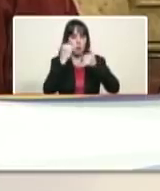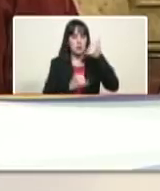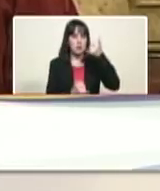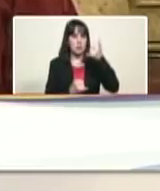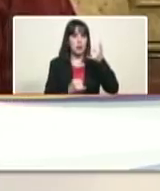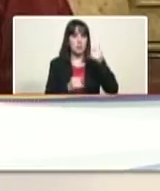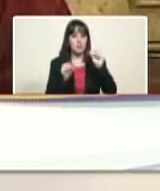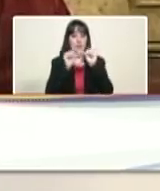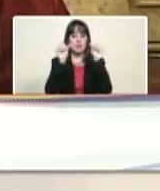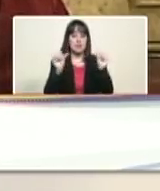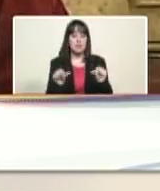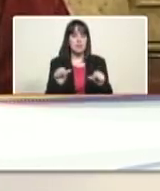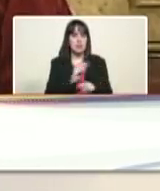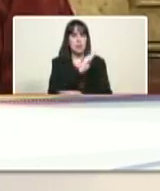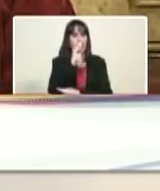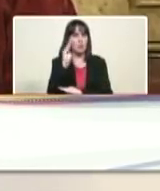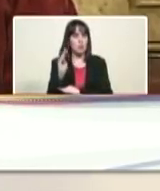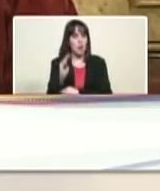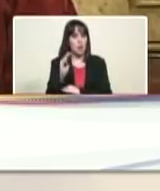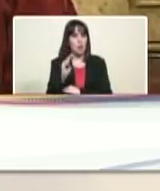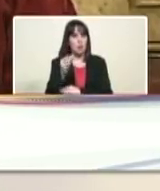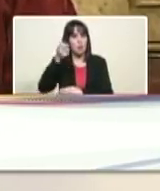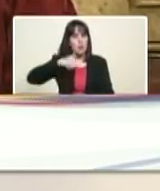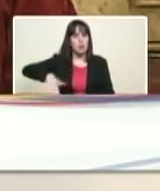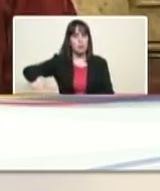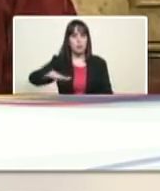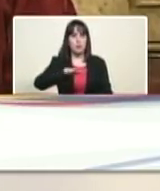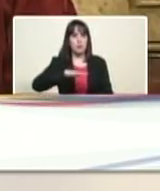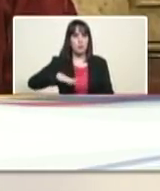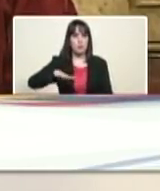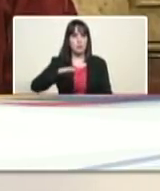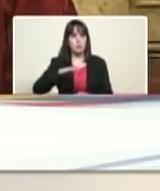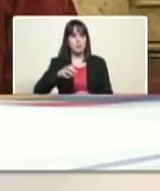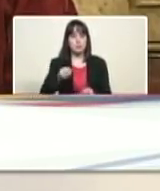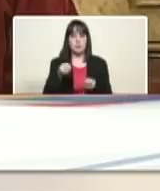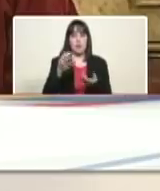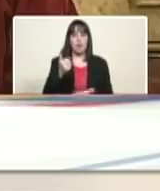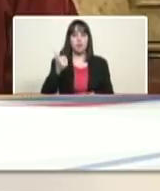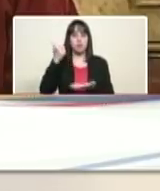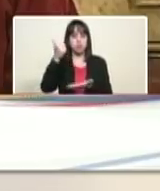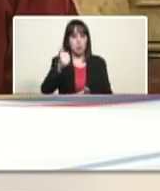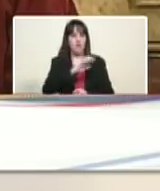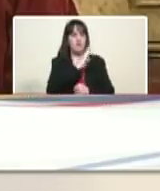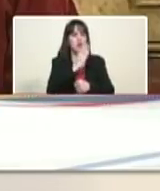el sistema de protección de nuestro pueblo. Fortalecer los CLAP,